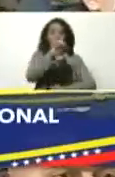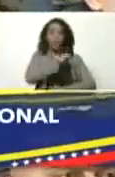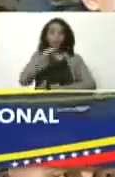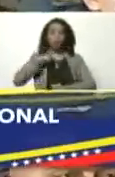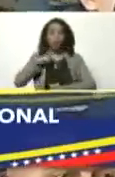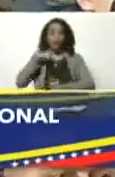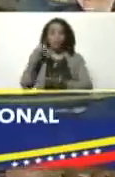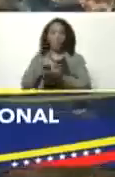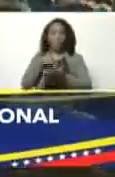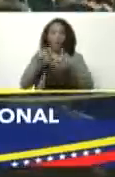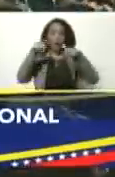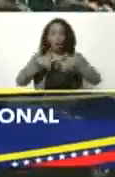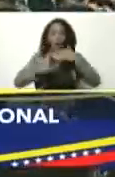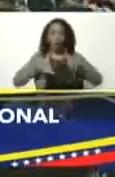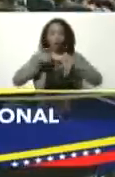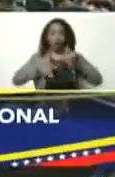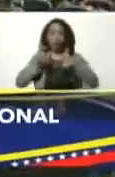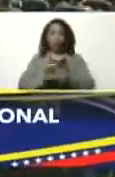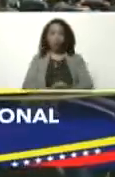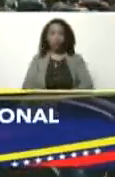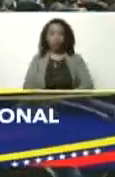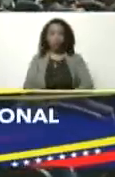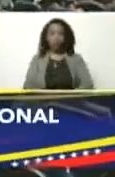asistente al acto.